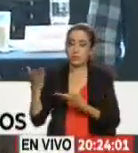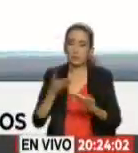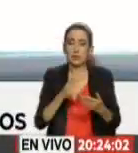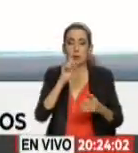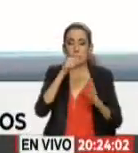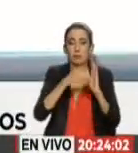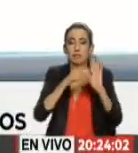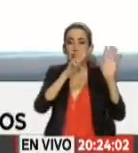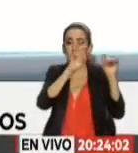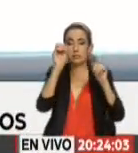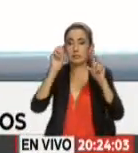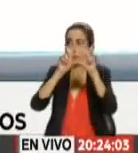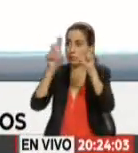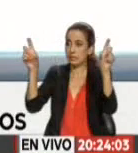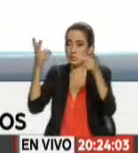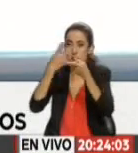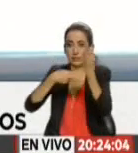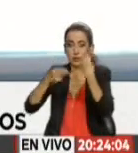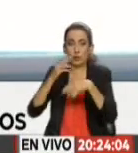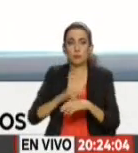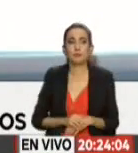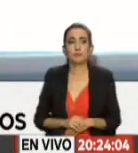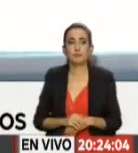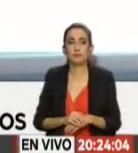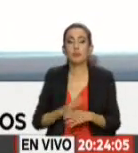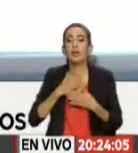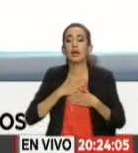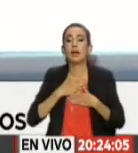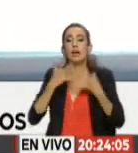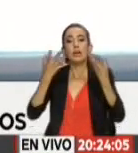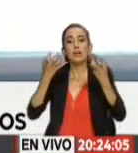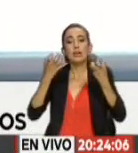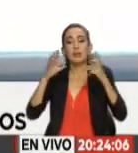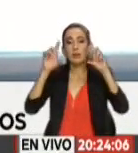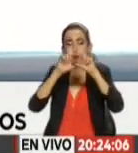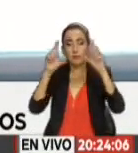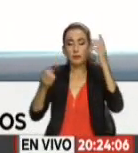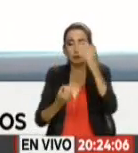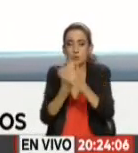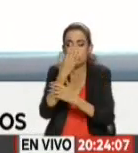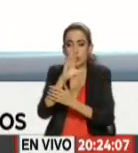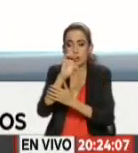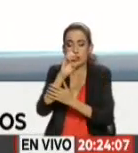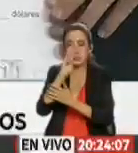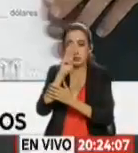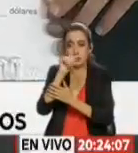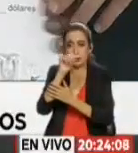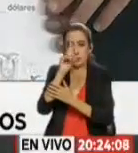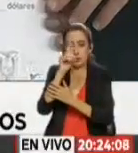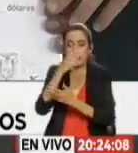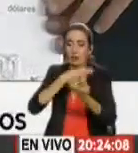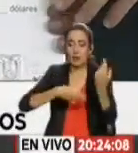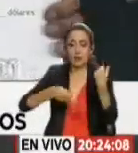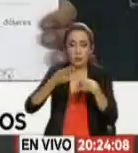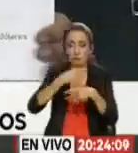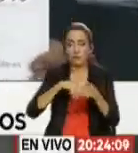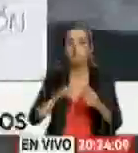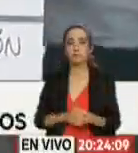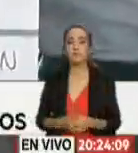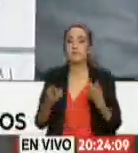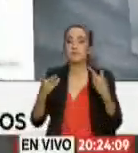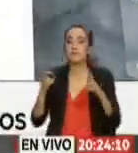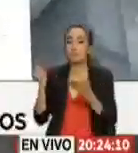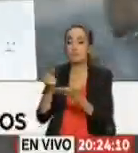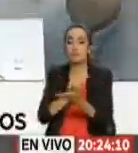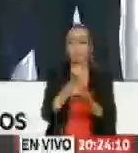Cayambe. Nuestra visión es producir, industrializar y comercializar. Estos créditos fueron